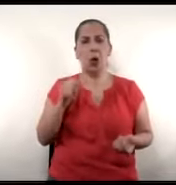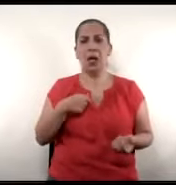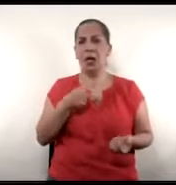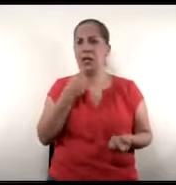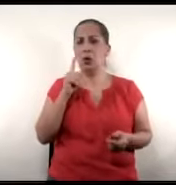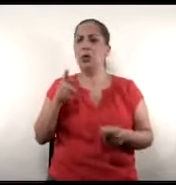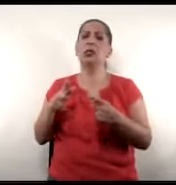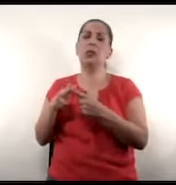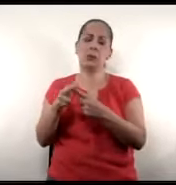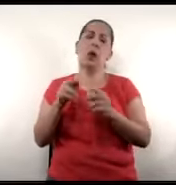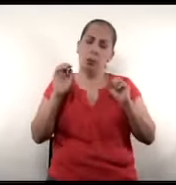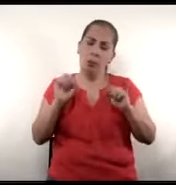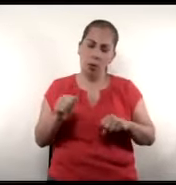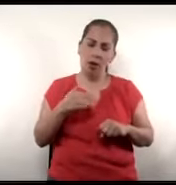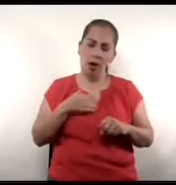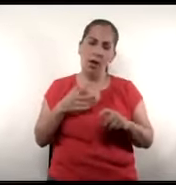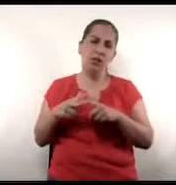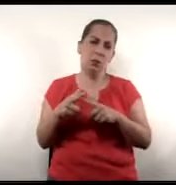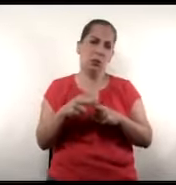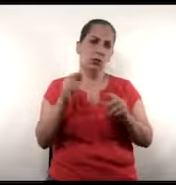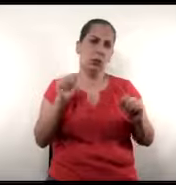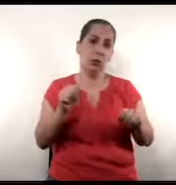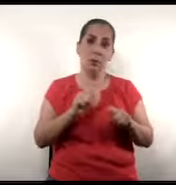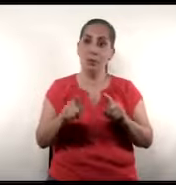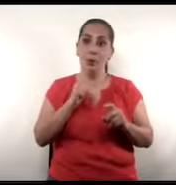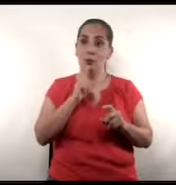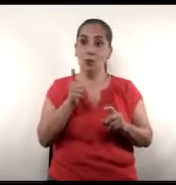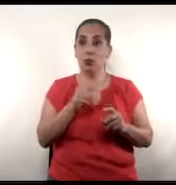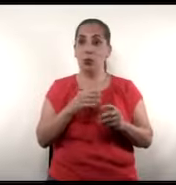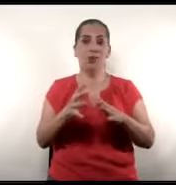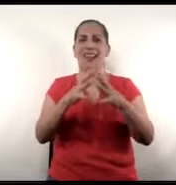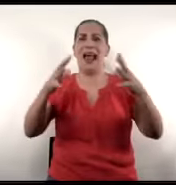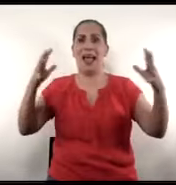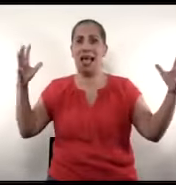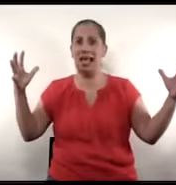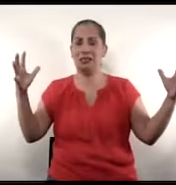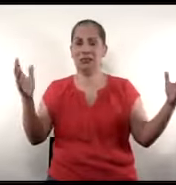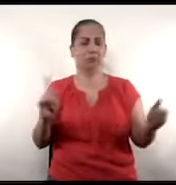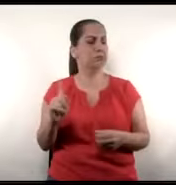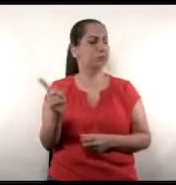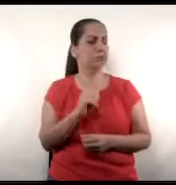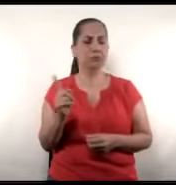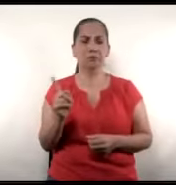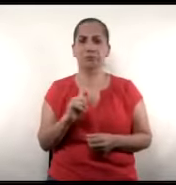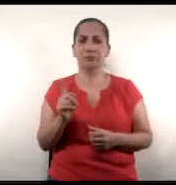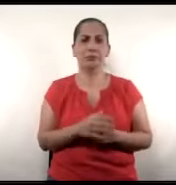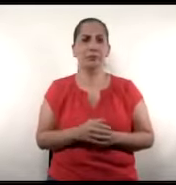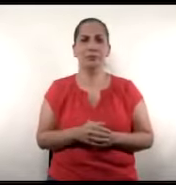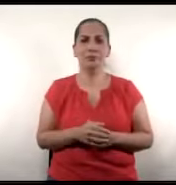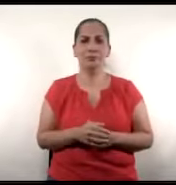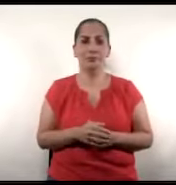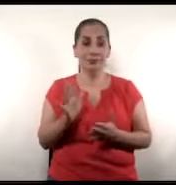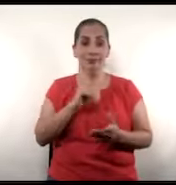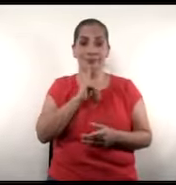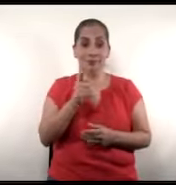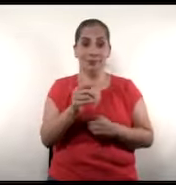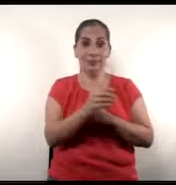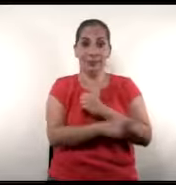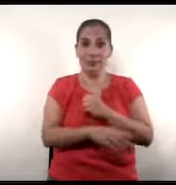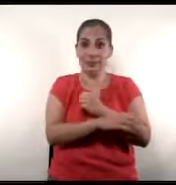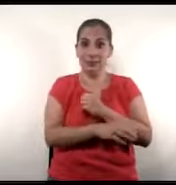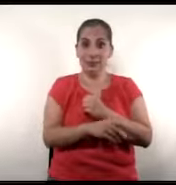no van a haber despidos, sí van a haber despidos, pero no son en grandes cantidades, porque el Estado